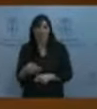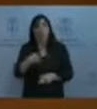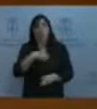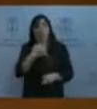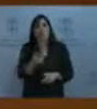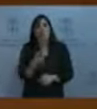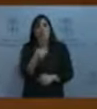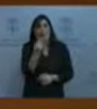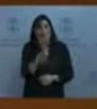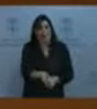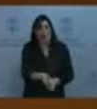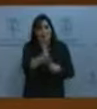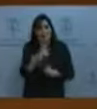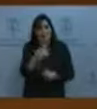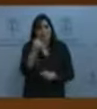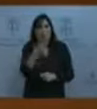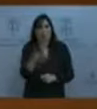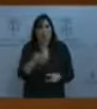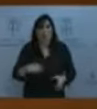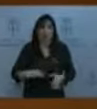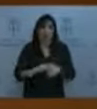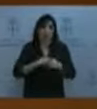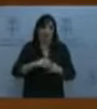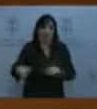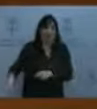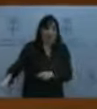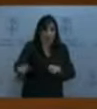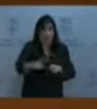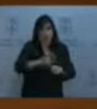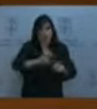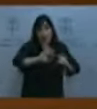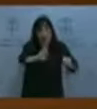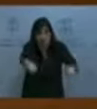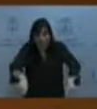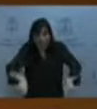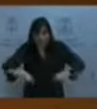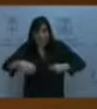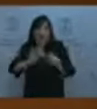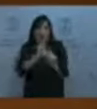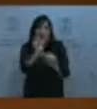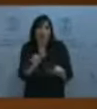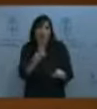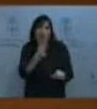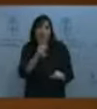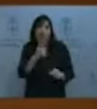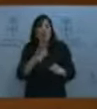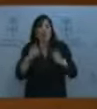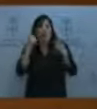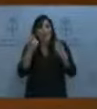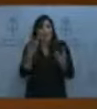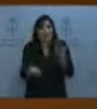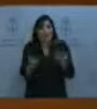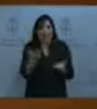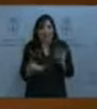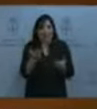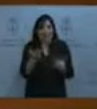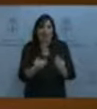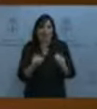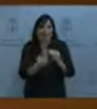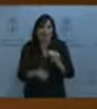otros artes distintos del arrastre y el cerco, de forma que se consiga un reparto más equitativo. Lamentablemente, esta